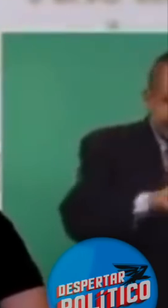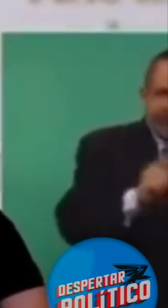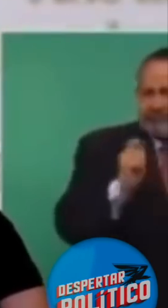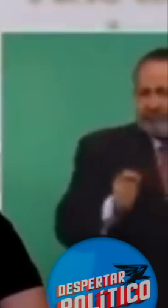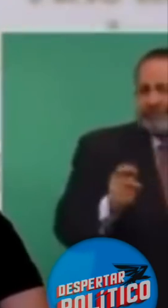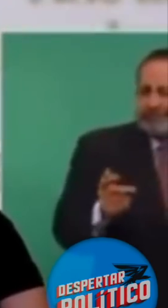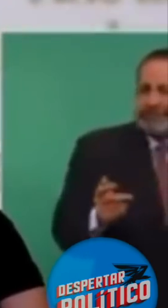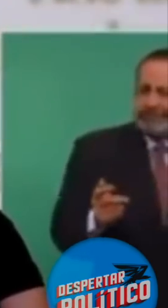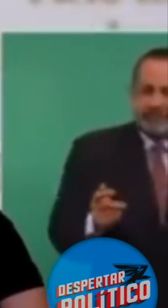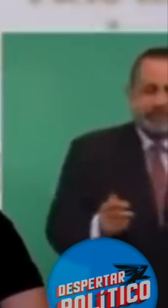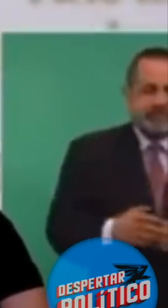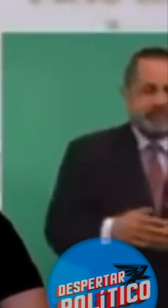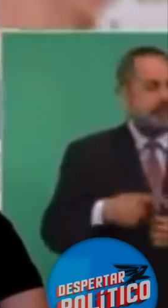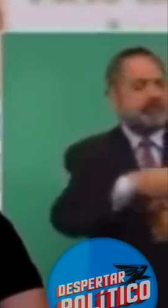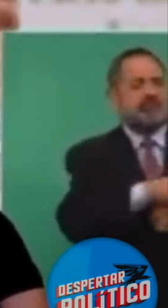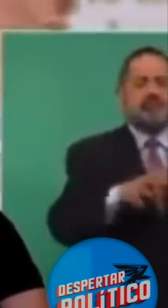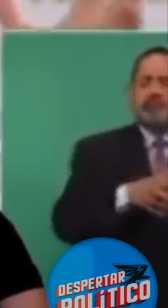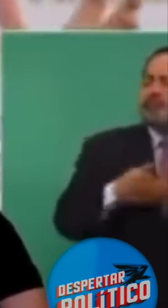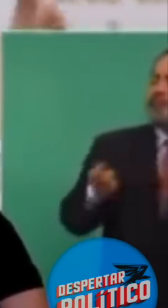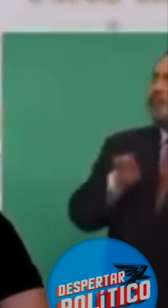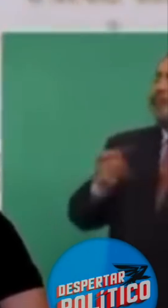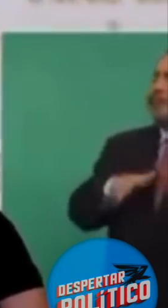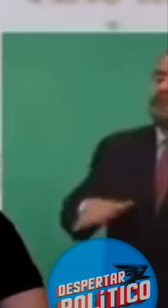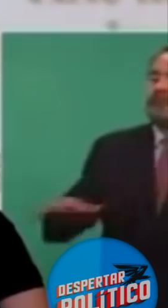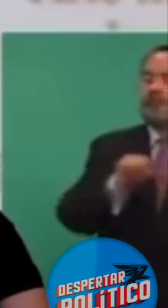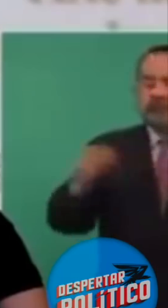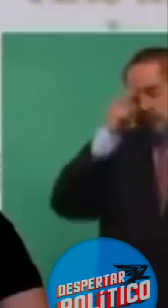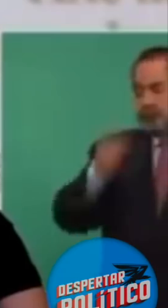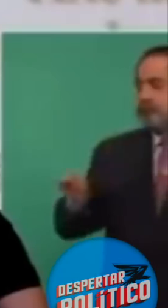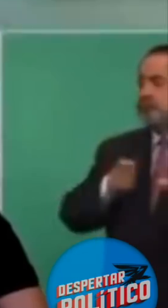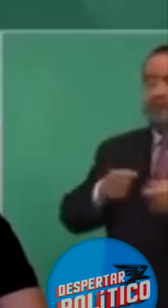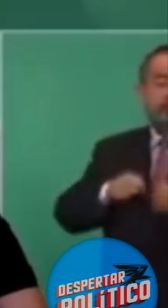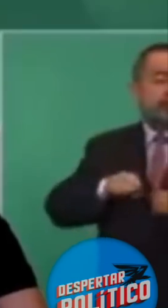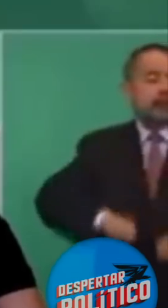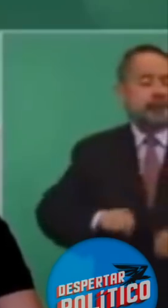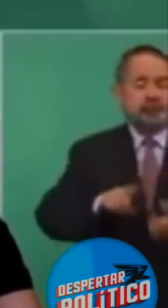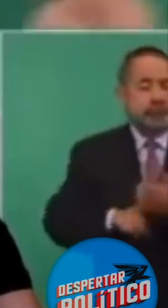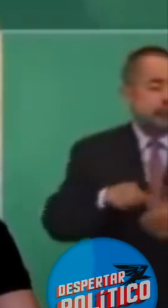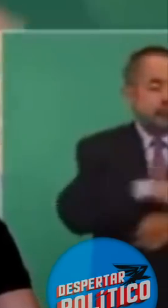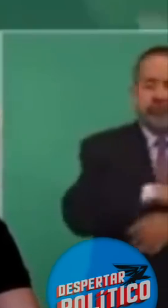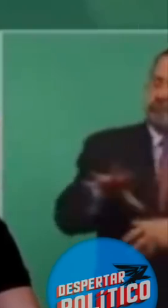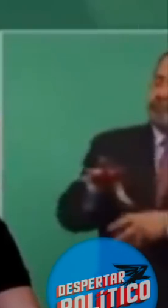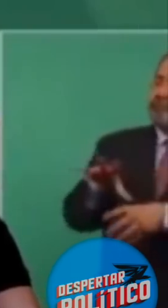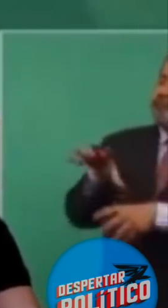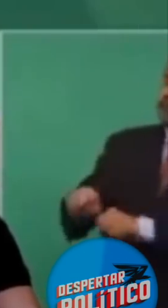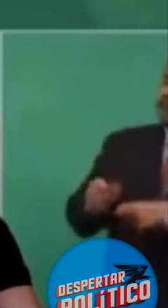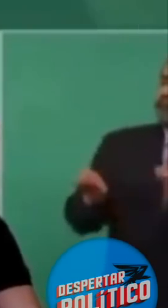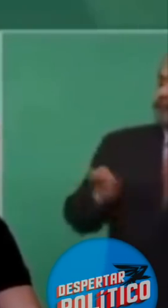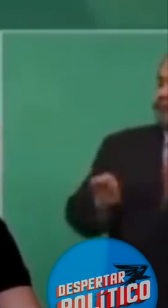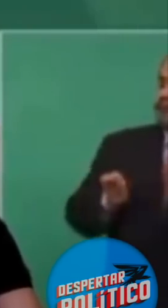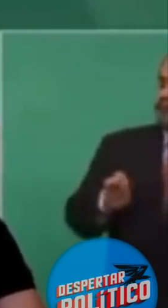que dominaban en México, tenían tomado el gobierno